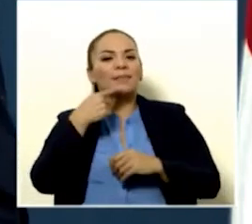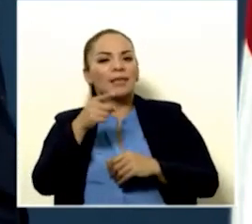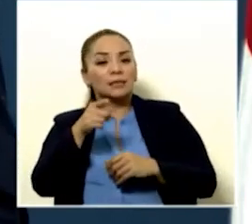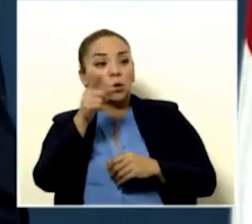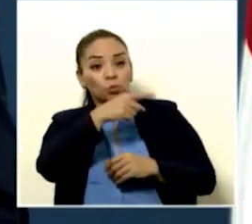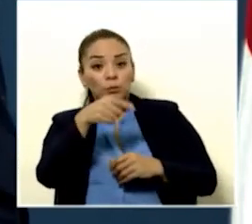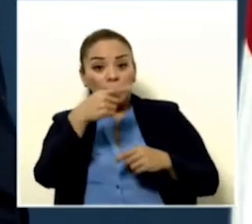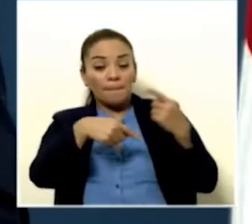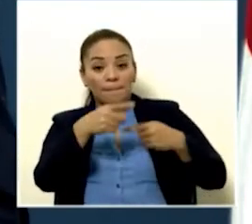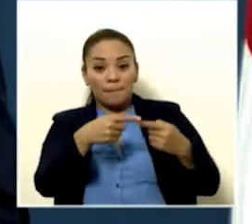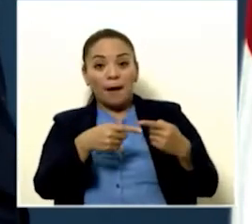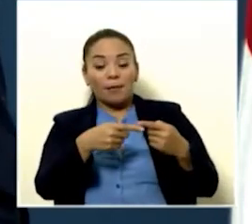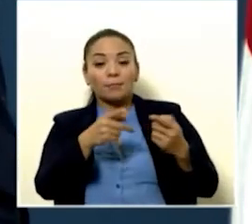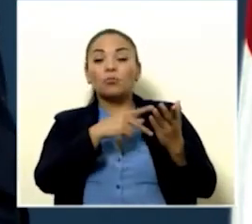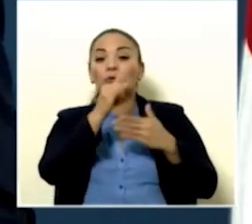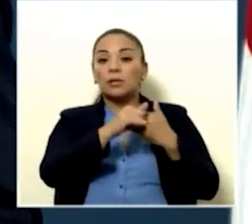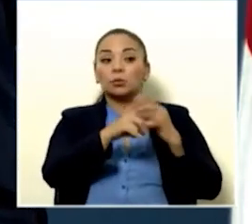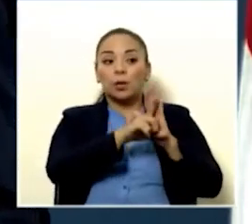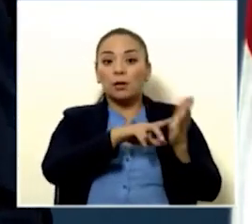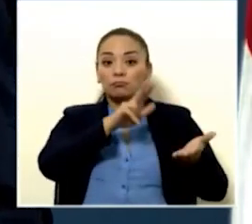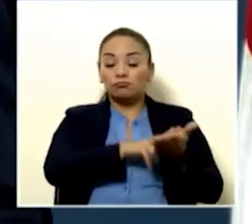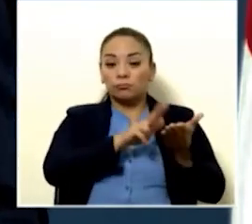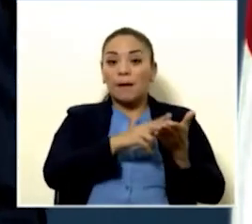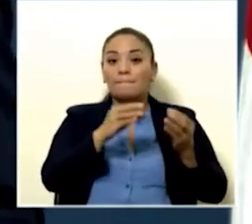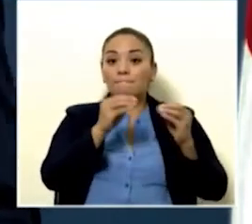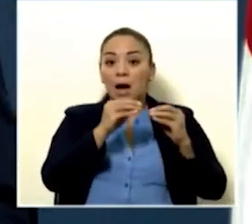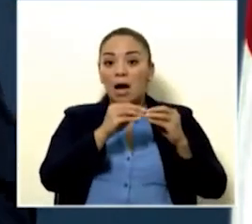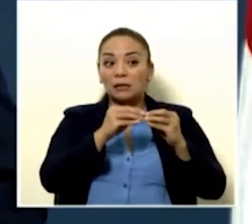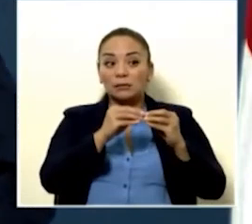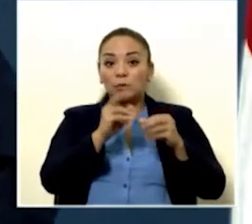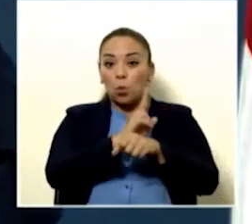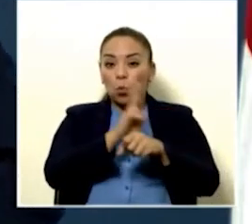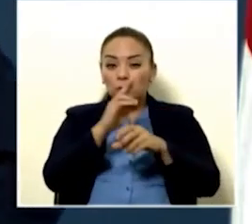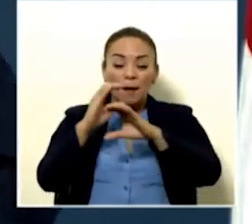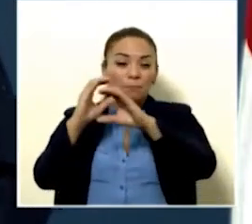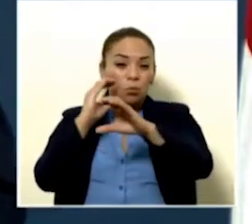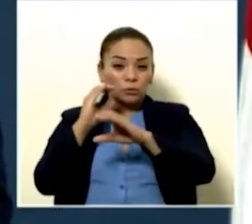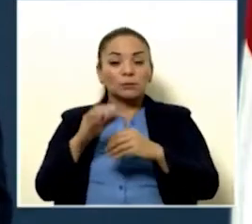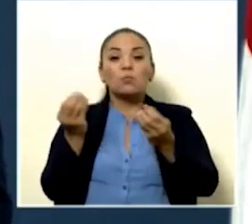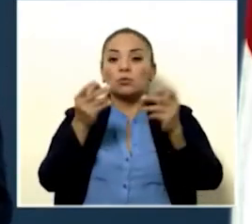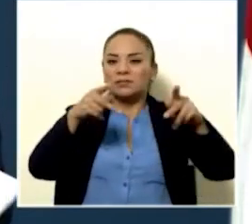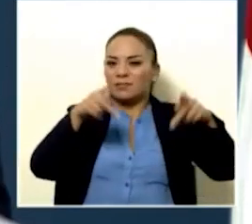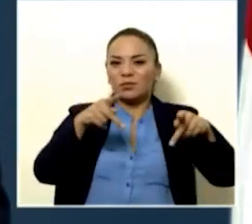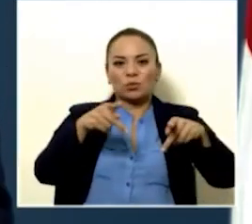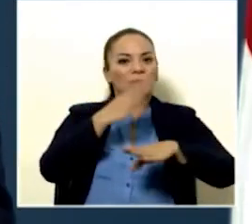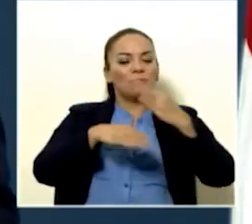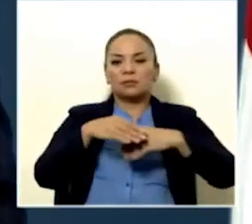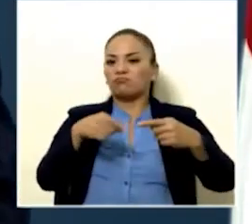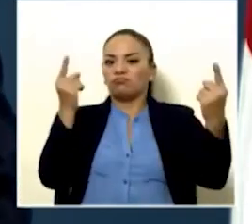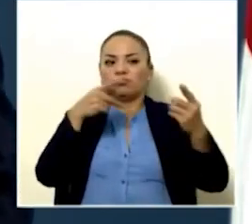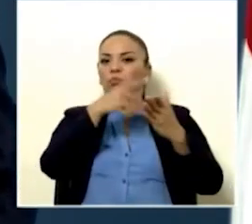proyecto de ley para otorgar más vida útil al transporte público luego de la solicitud de varias personas con discapacidad que se oponen a este